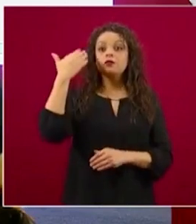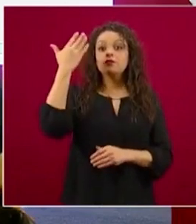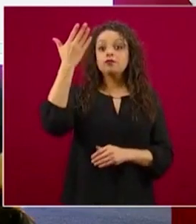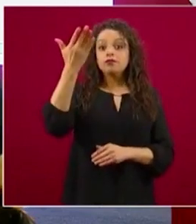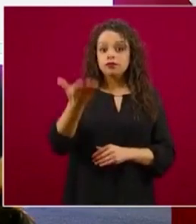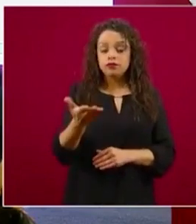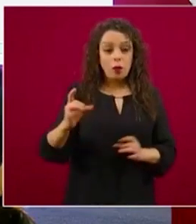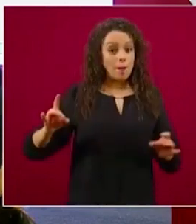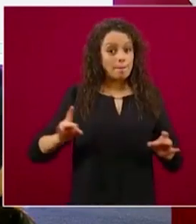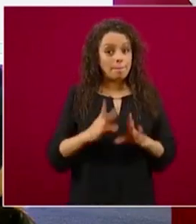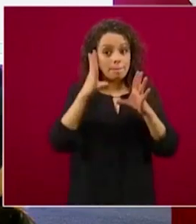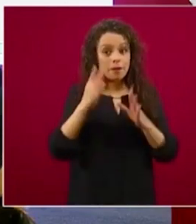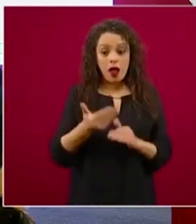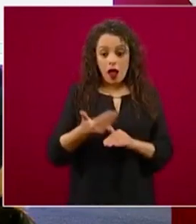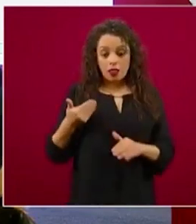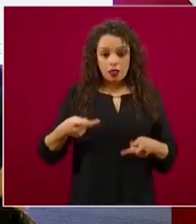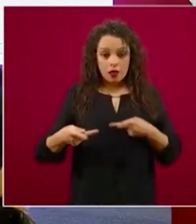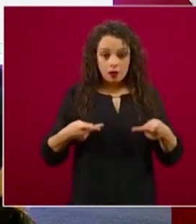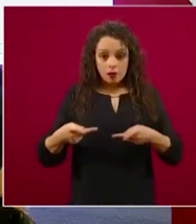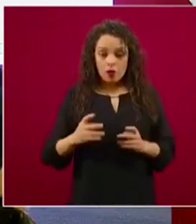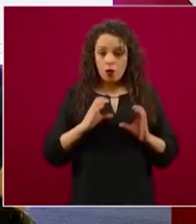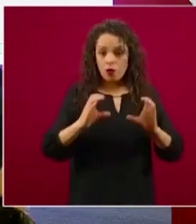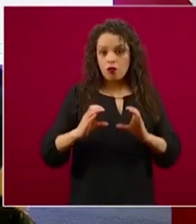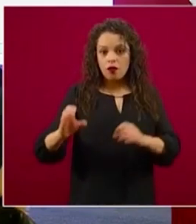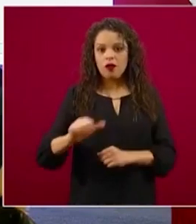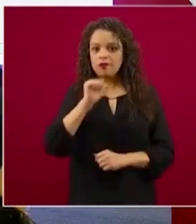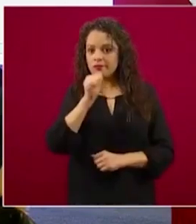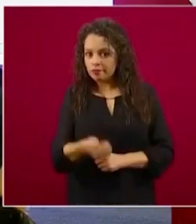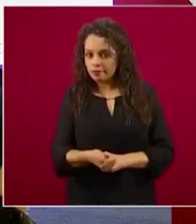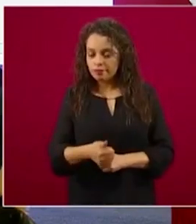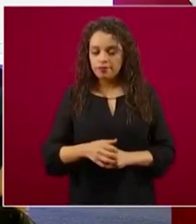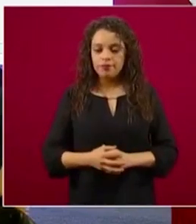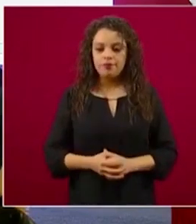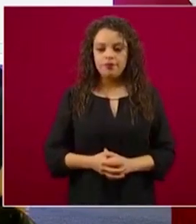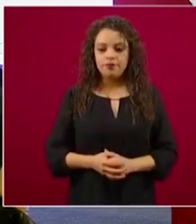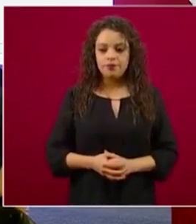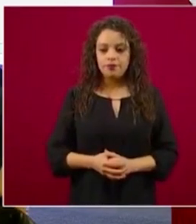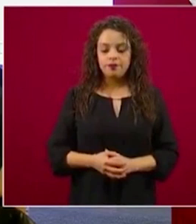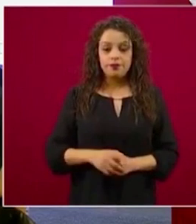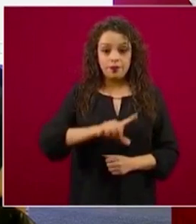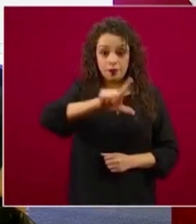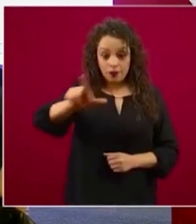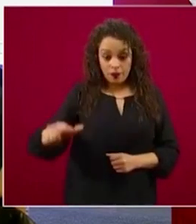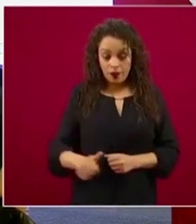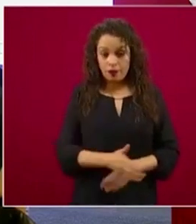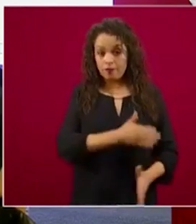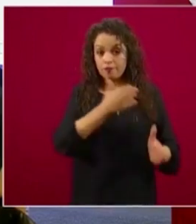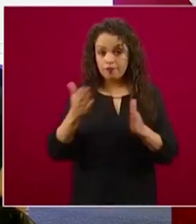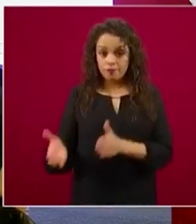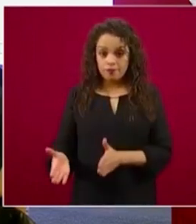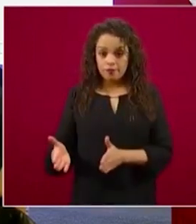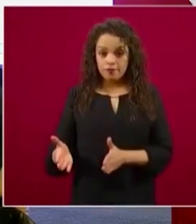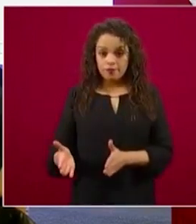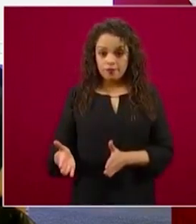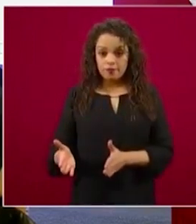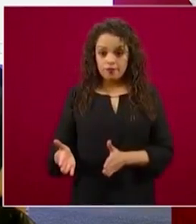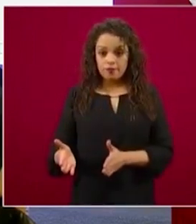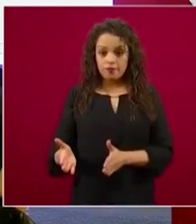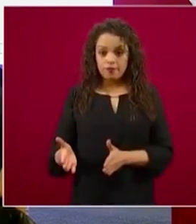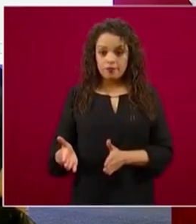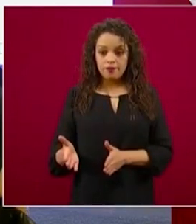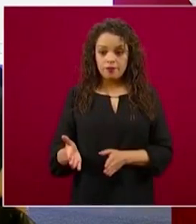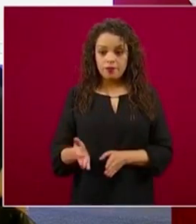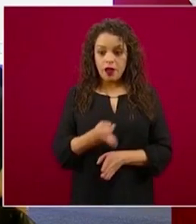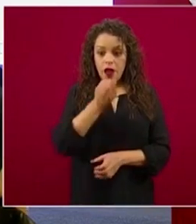intervenciones. Y vamos a comparar también los datos observados hasta la fecha en que están presentes